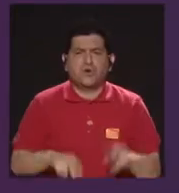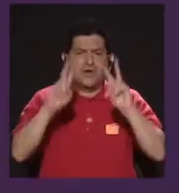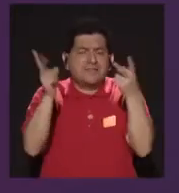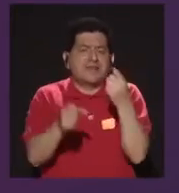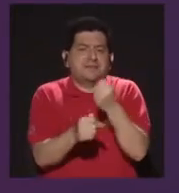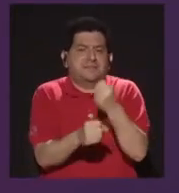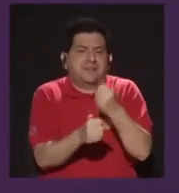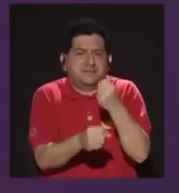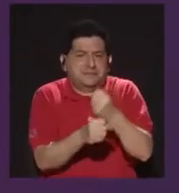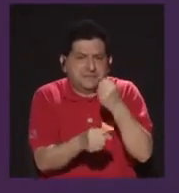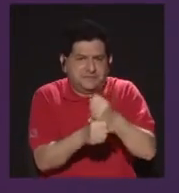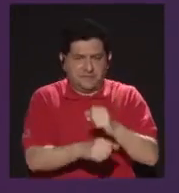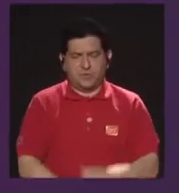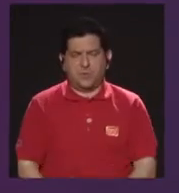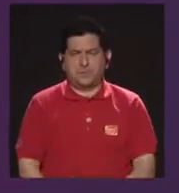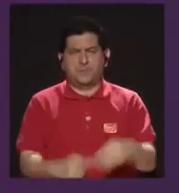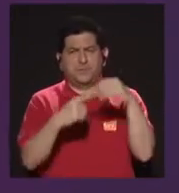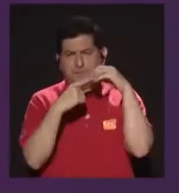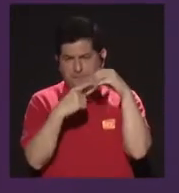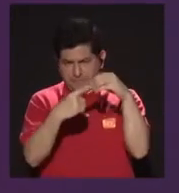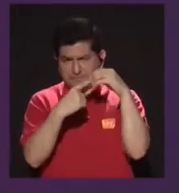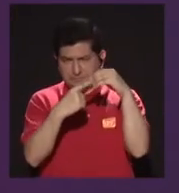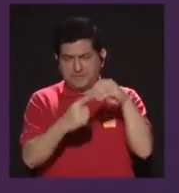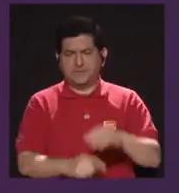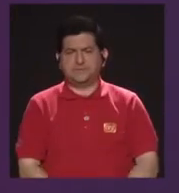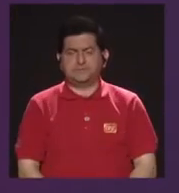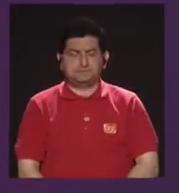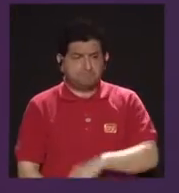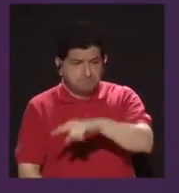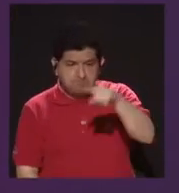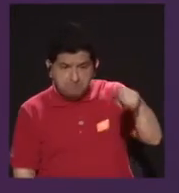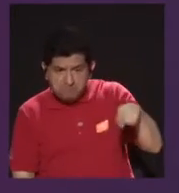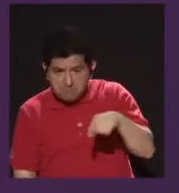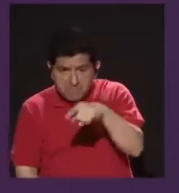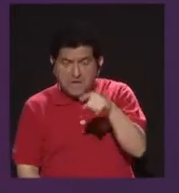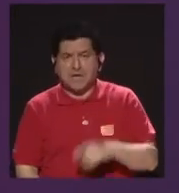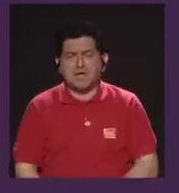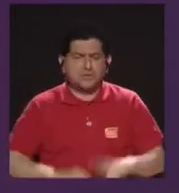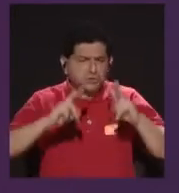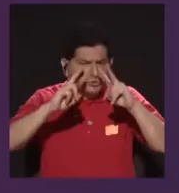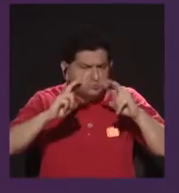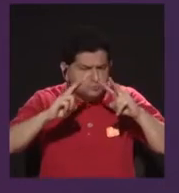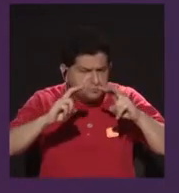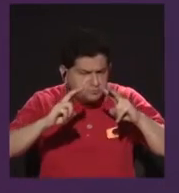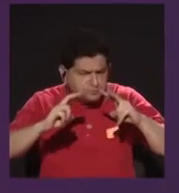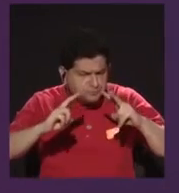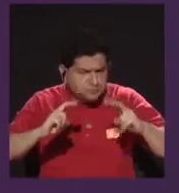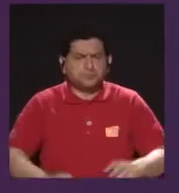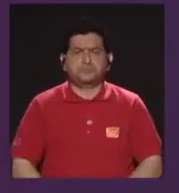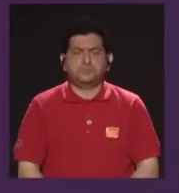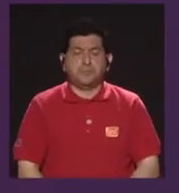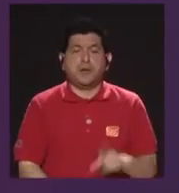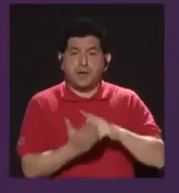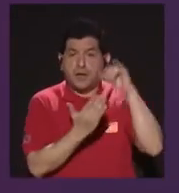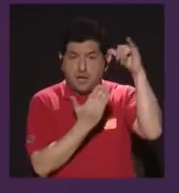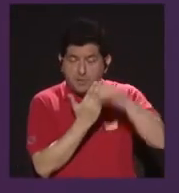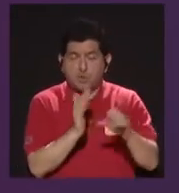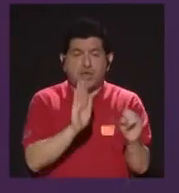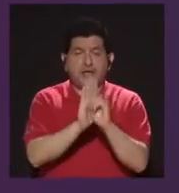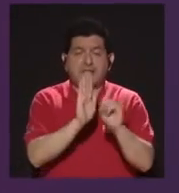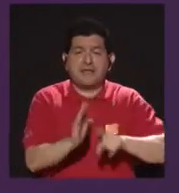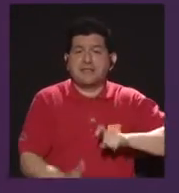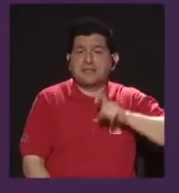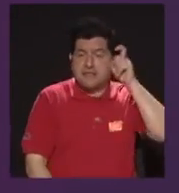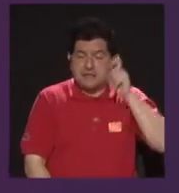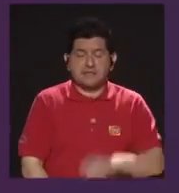trabajo principalmente este ello se está analizaron que este proyecto entidades de